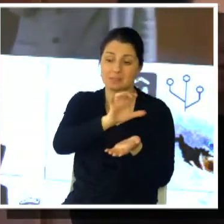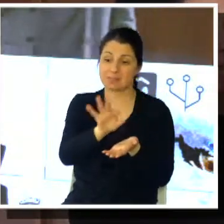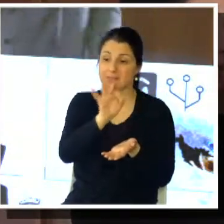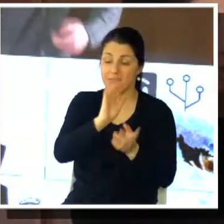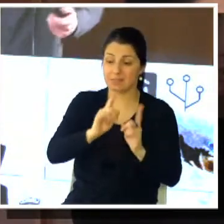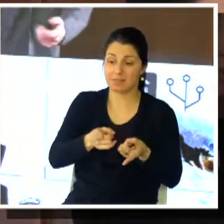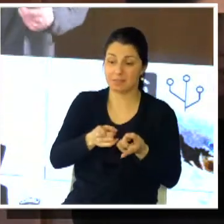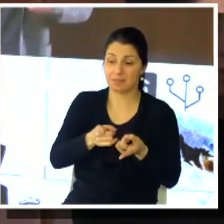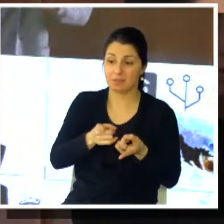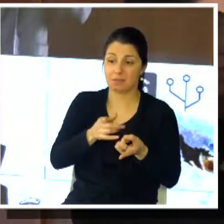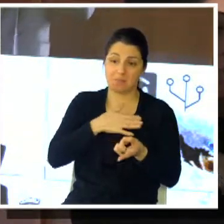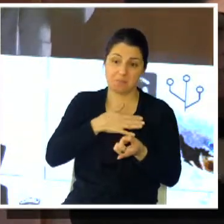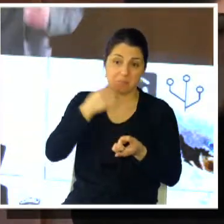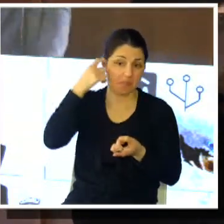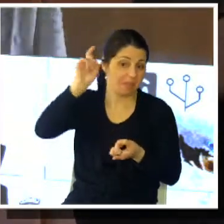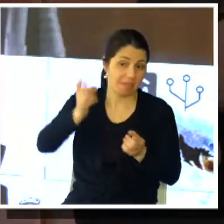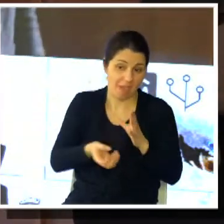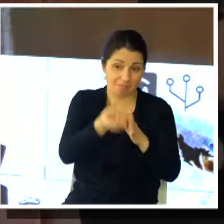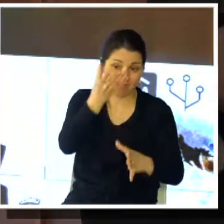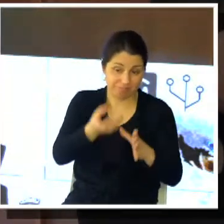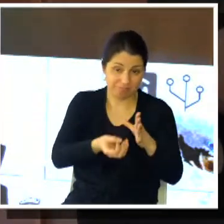también impulsan sus propias